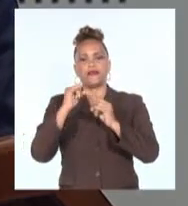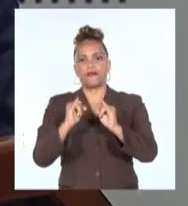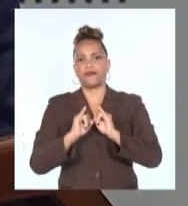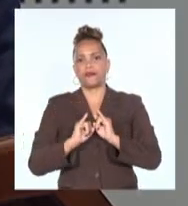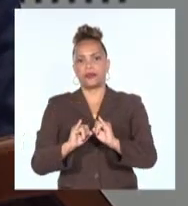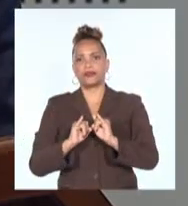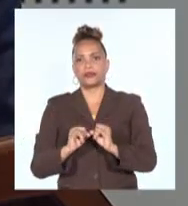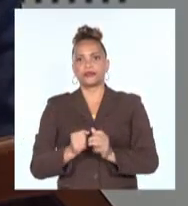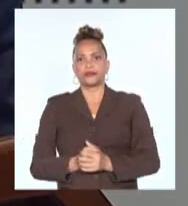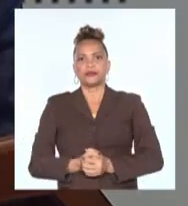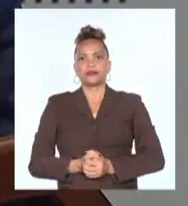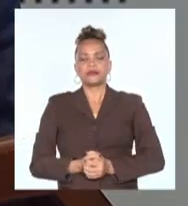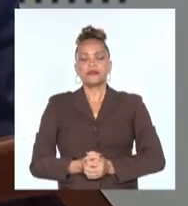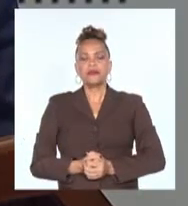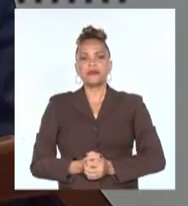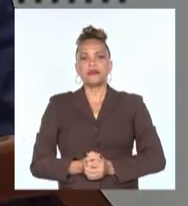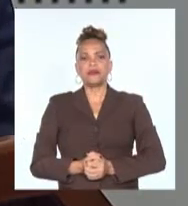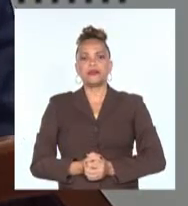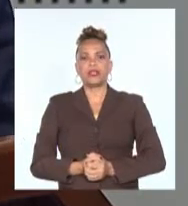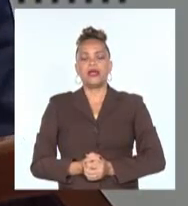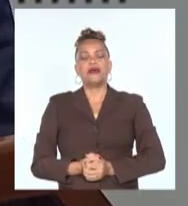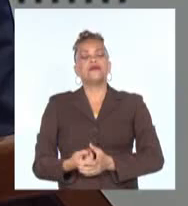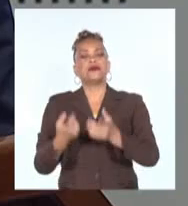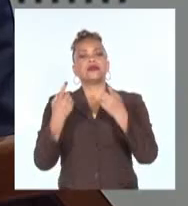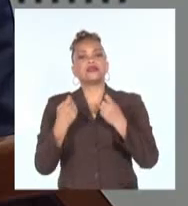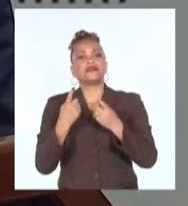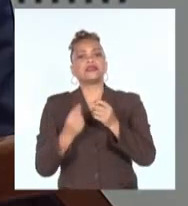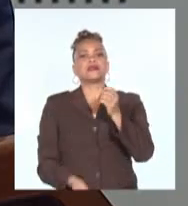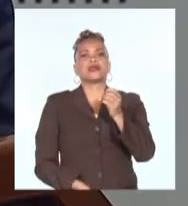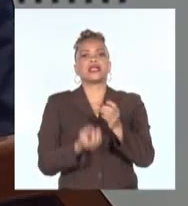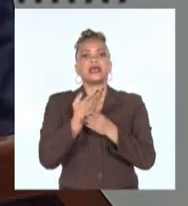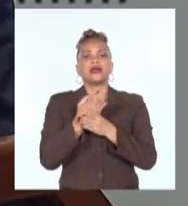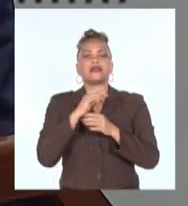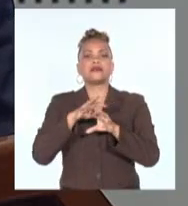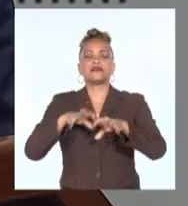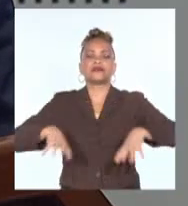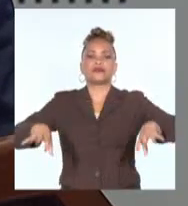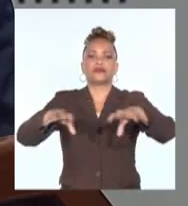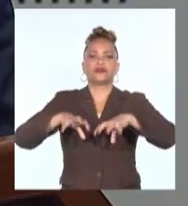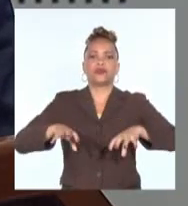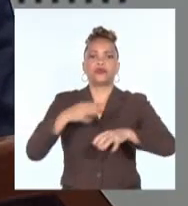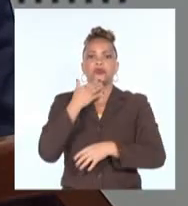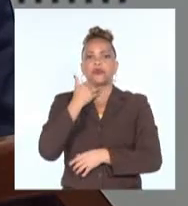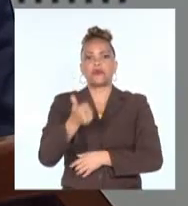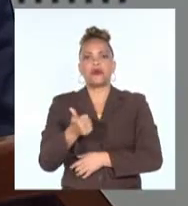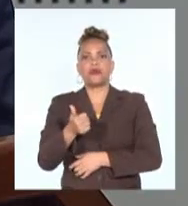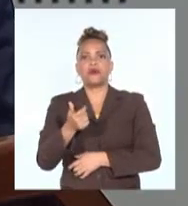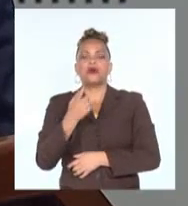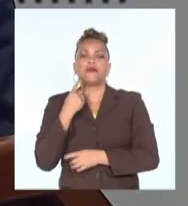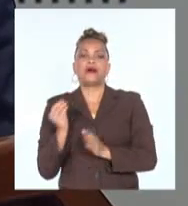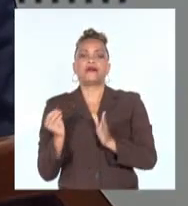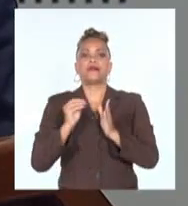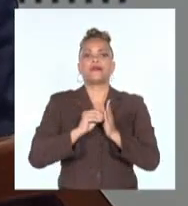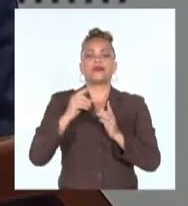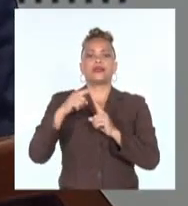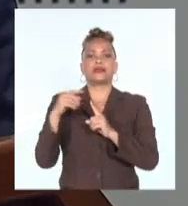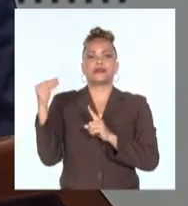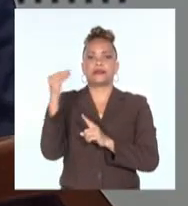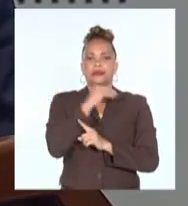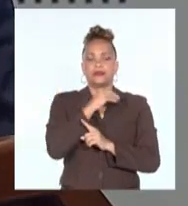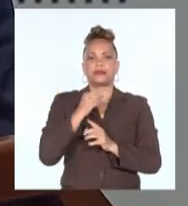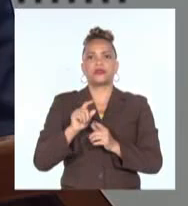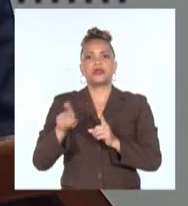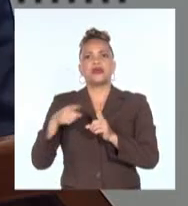de la digitalización, debemos crear entornos adecuados para los actores de la cadena de valor agroalimentarios y